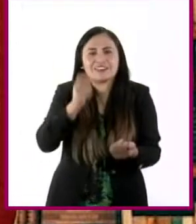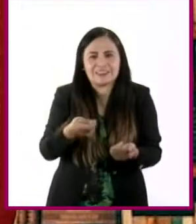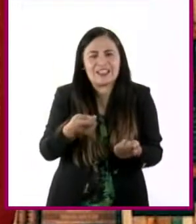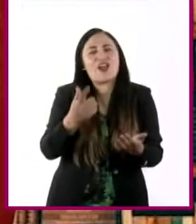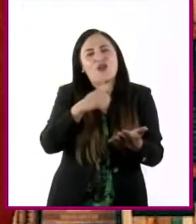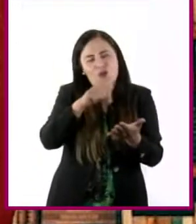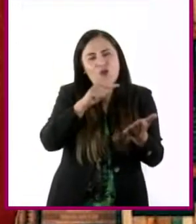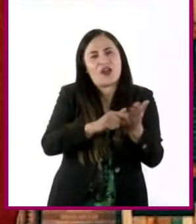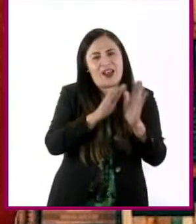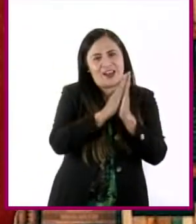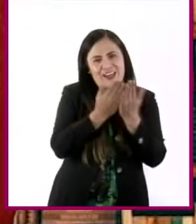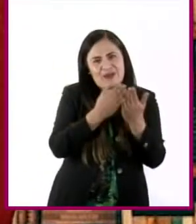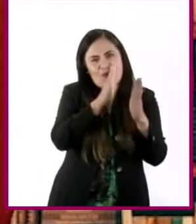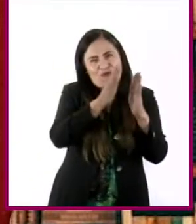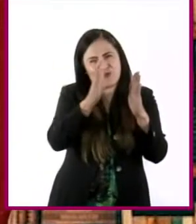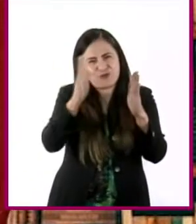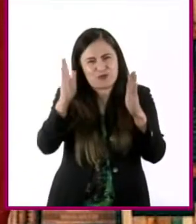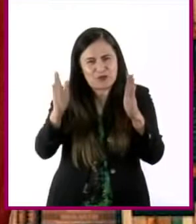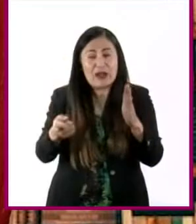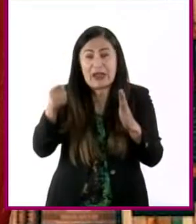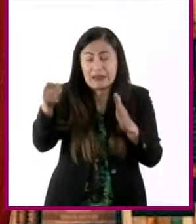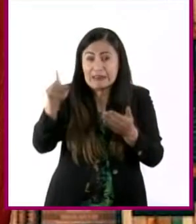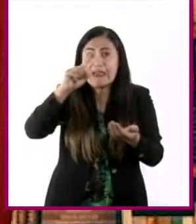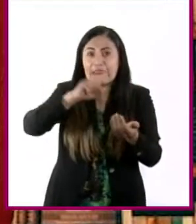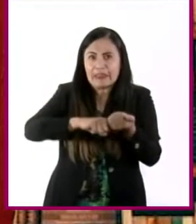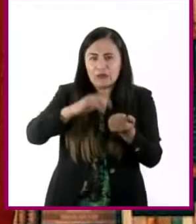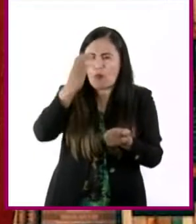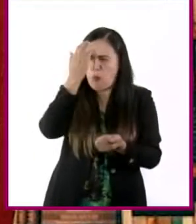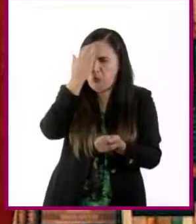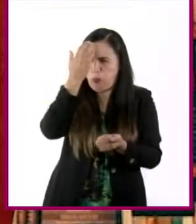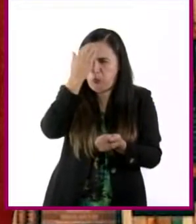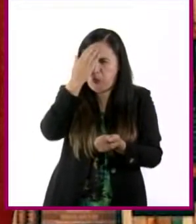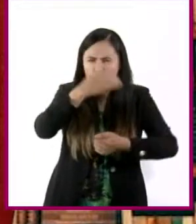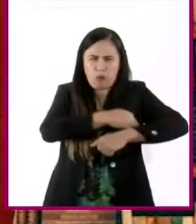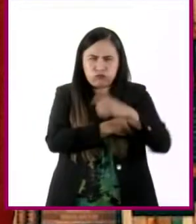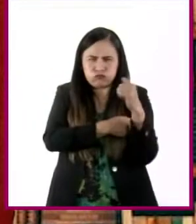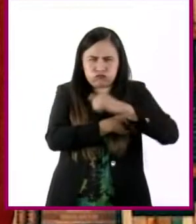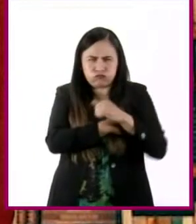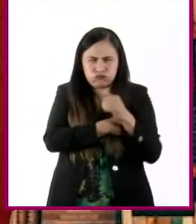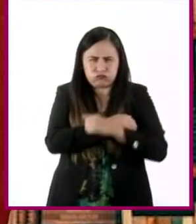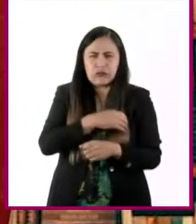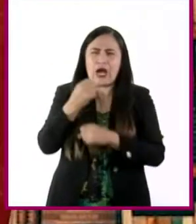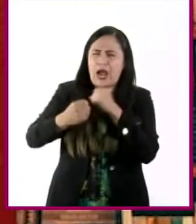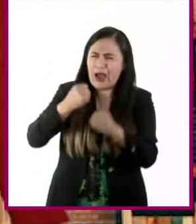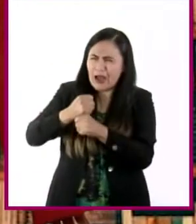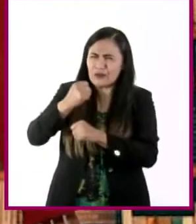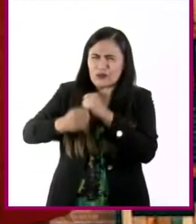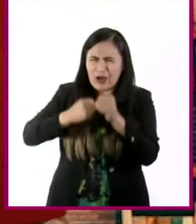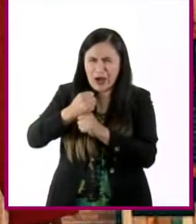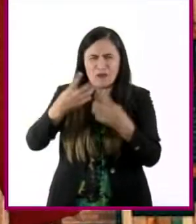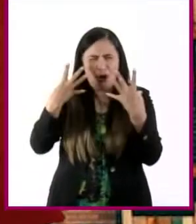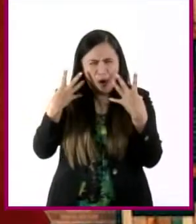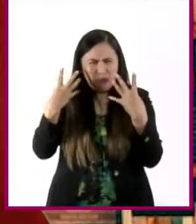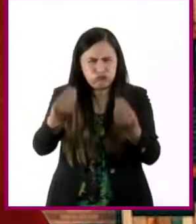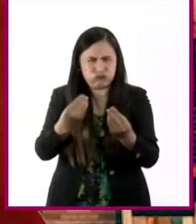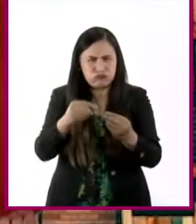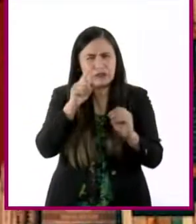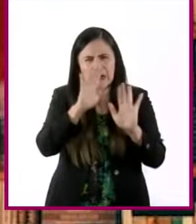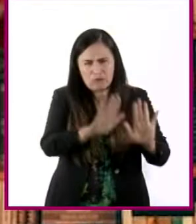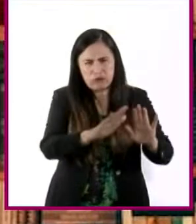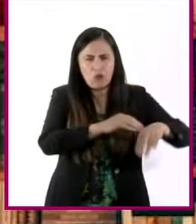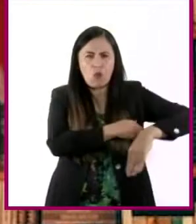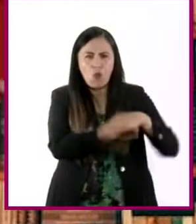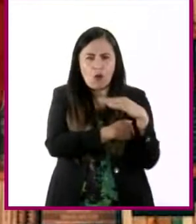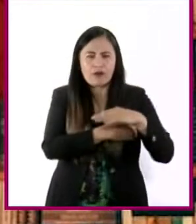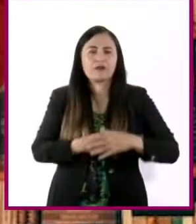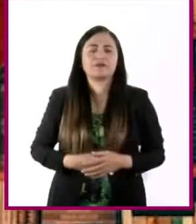una biblioteca, pues esta guarda el conocimiento que el ser humano ha generado a lo largo de miles de años. Bueno, sí, Hugo, tienes razón, pero